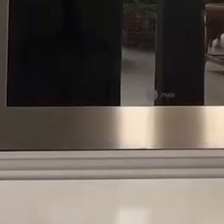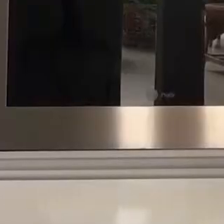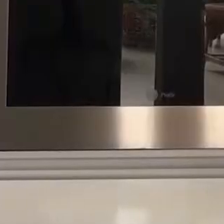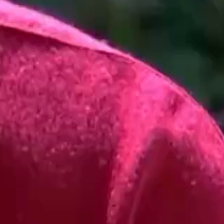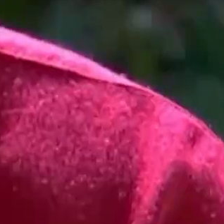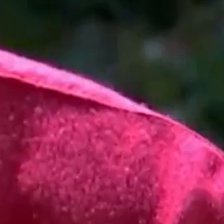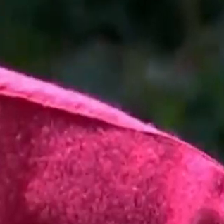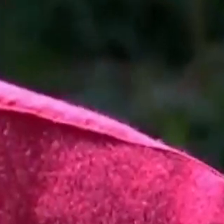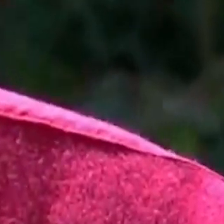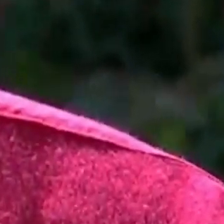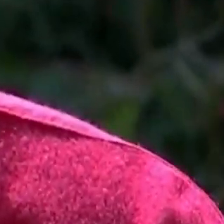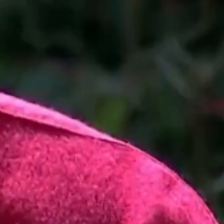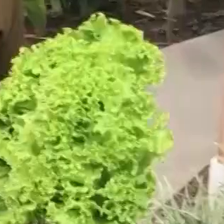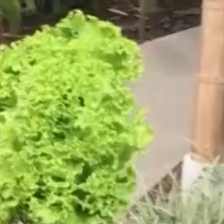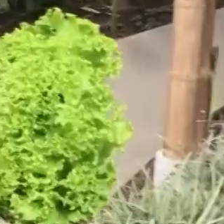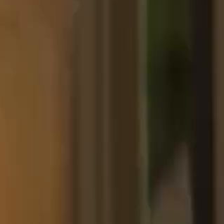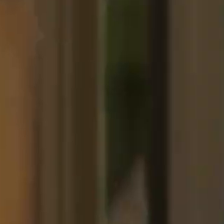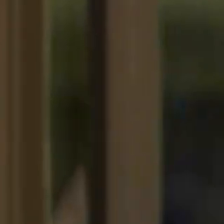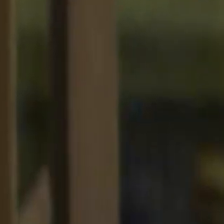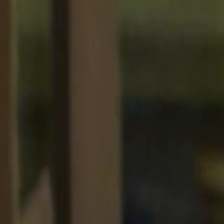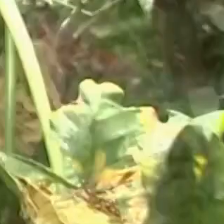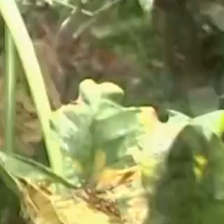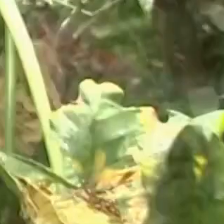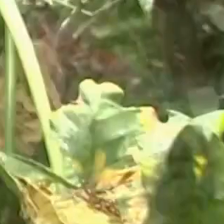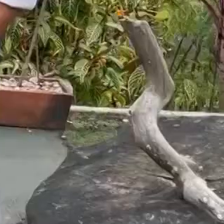son conexiones